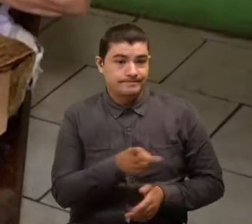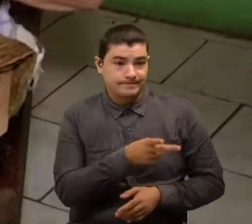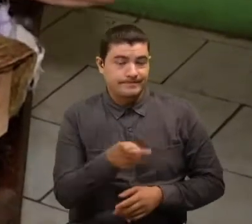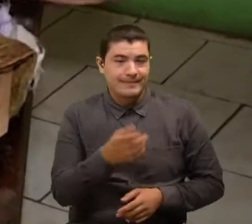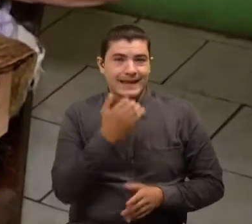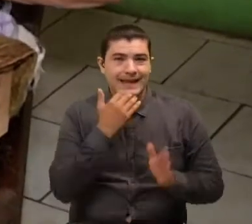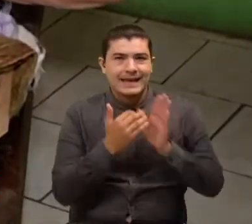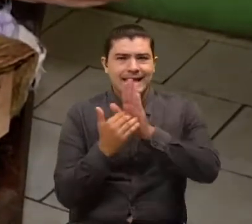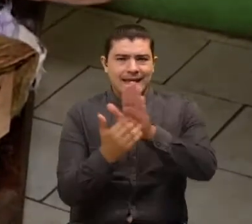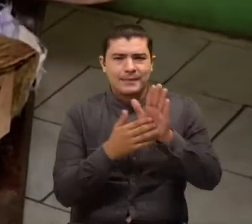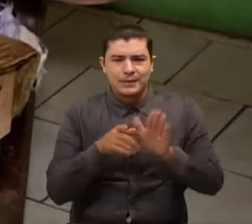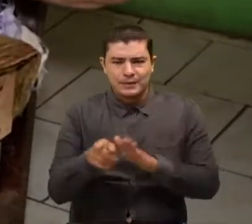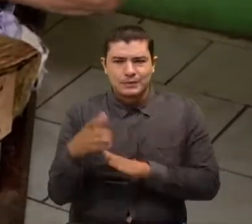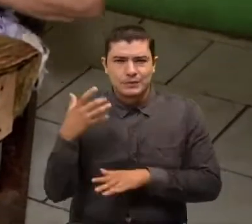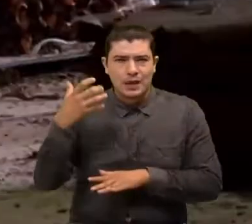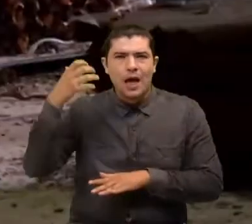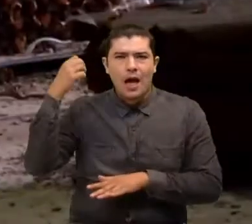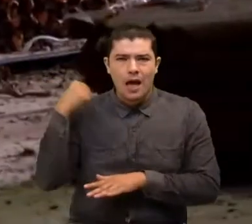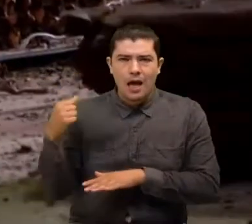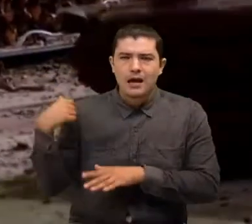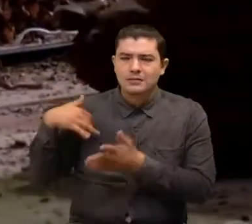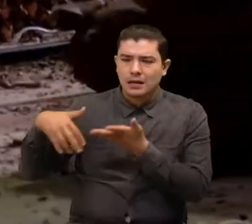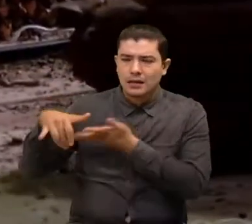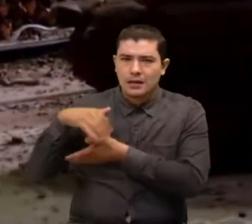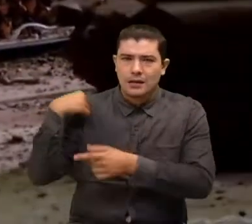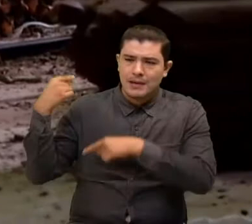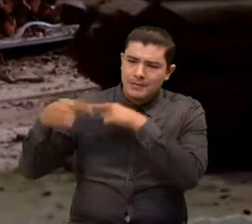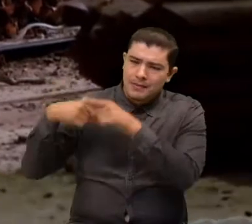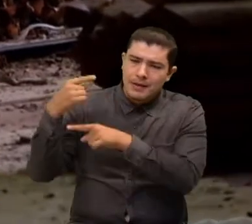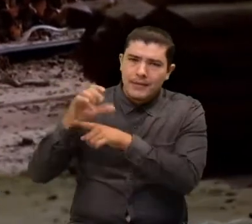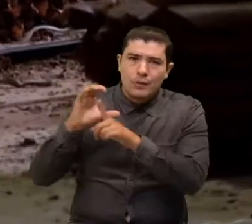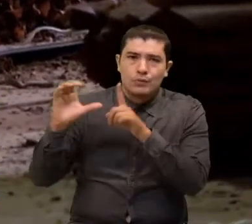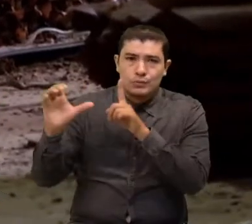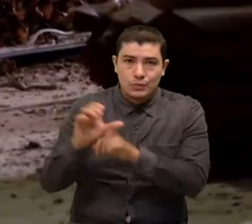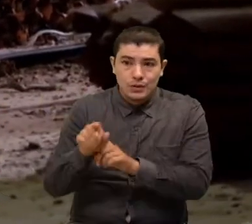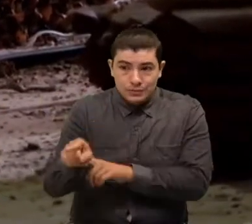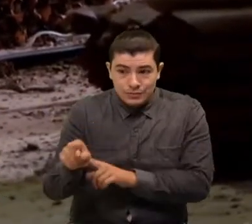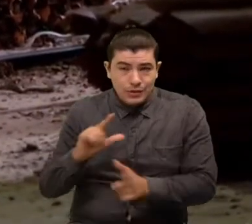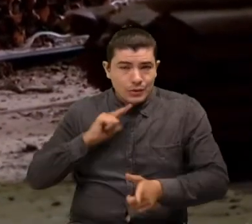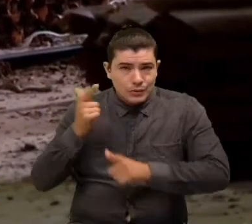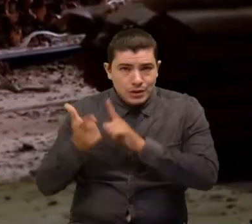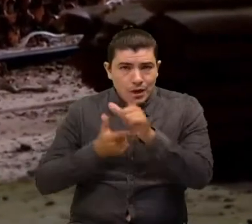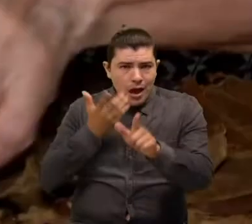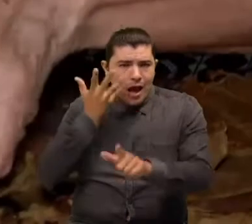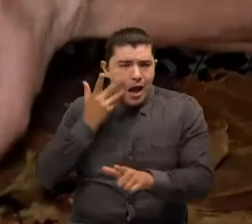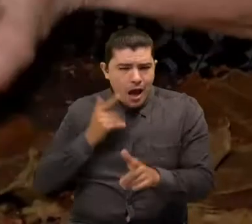de tradición ancestral santandereana, que luchan día a día no solo por salir adelante,